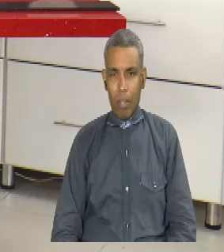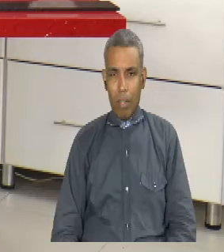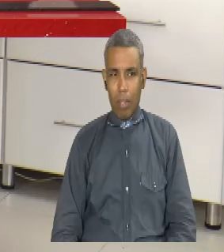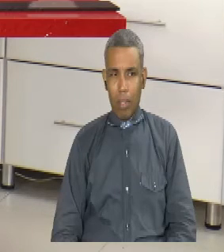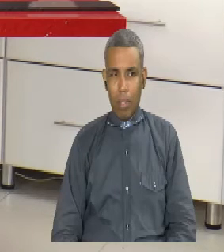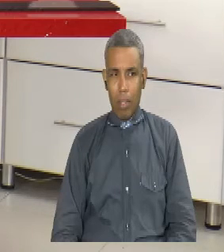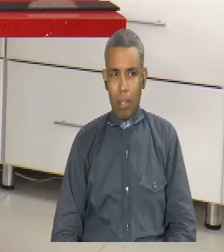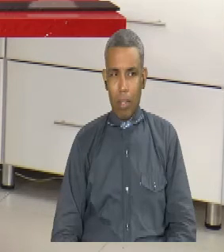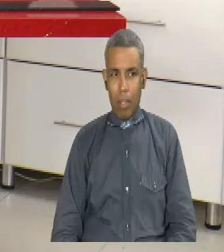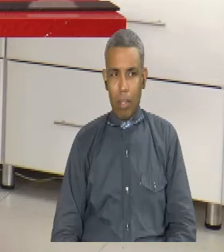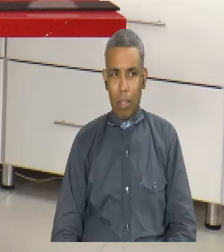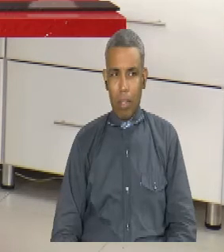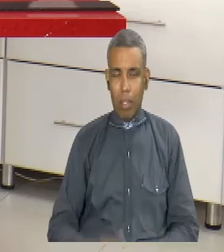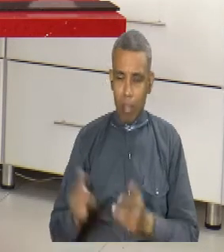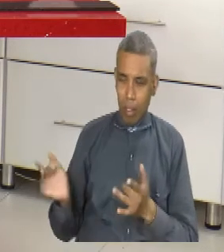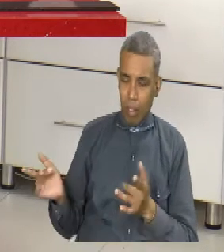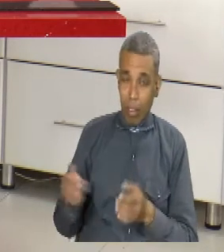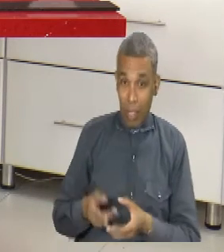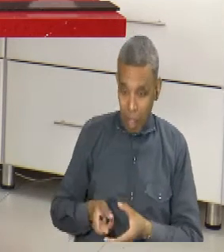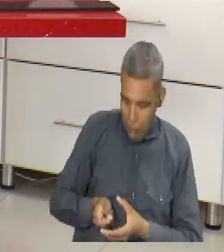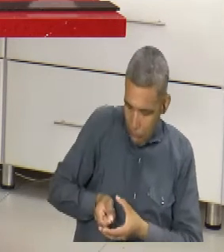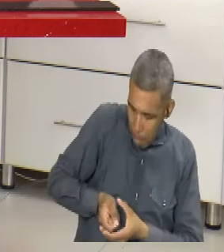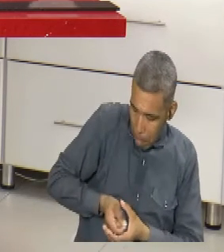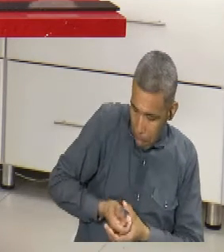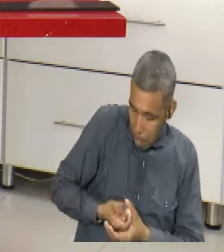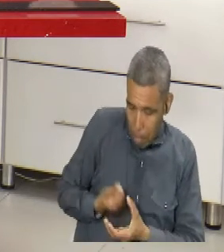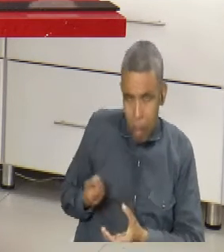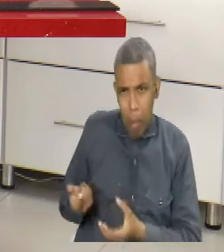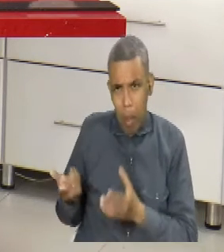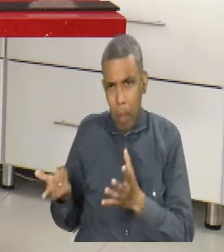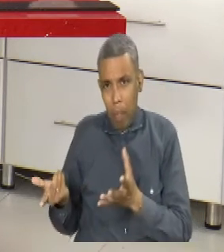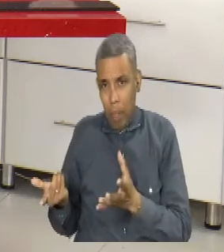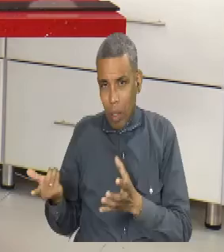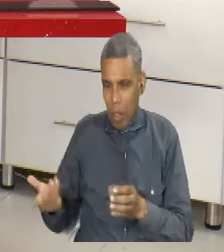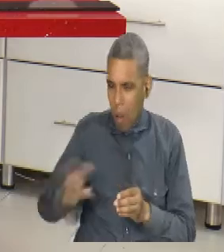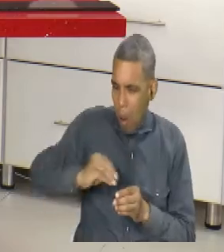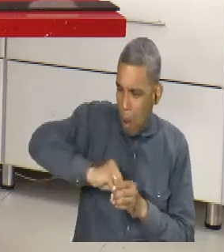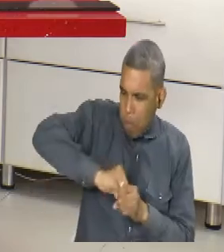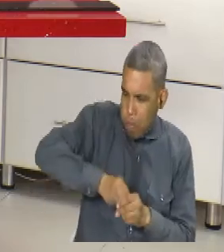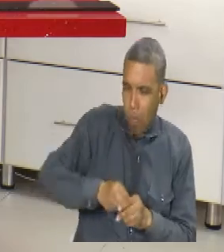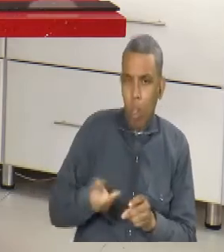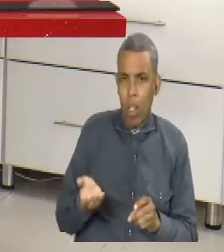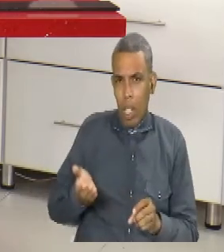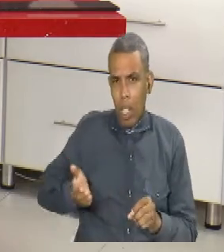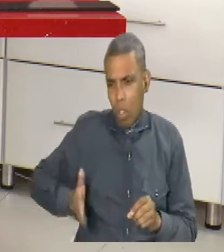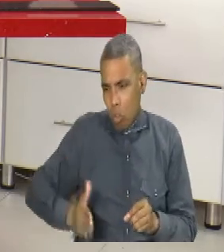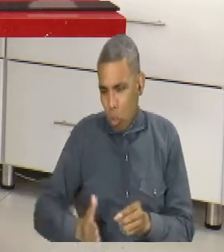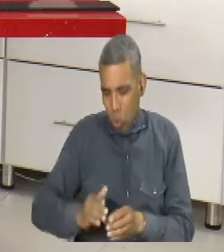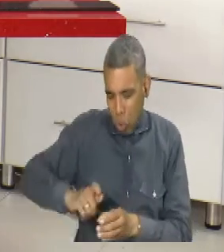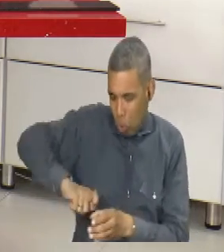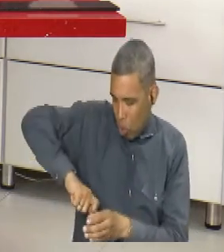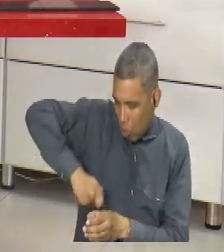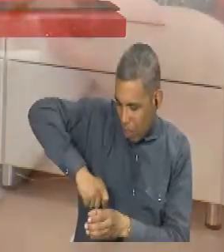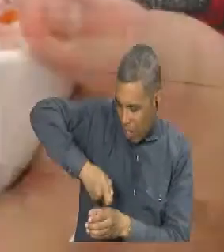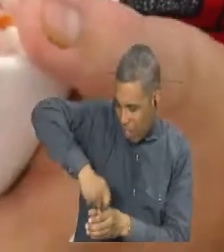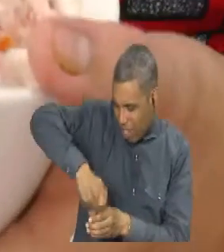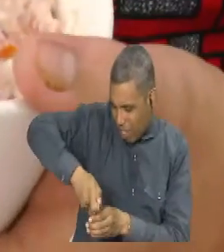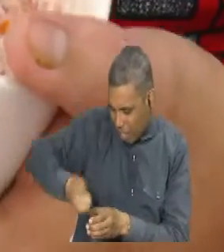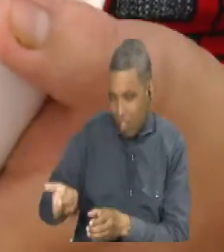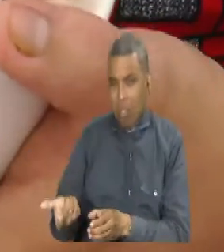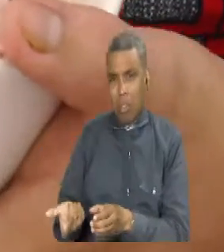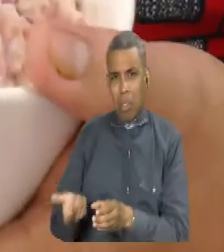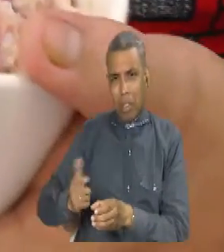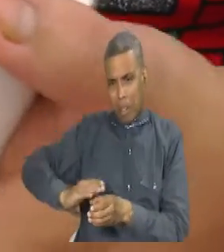atún. Recuerden, lo pueden hacer con lo que quieran. En este caso es atún, cebolla, tomate, adicionamos un poquito de